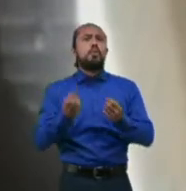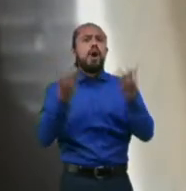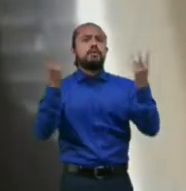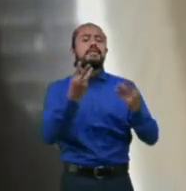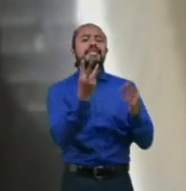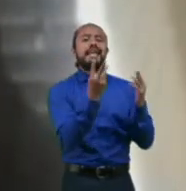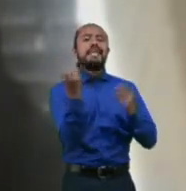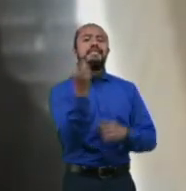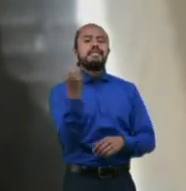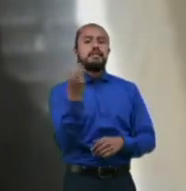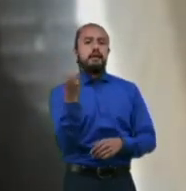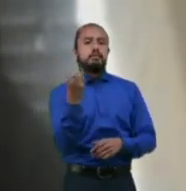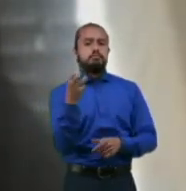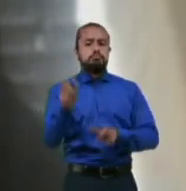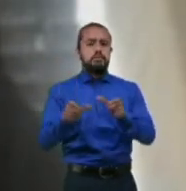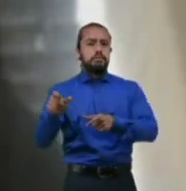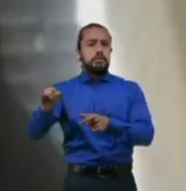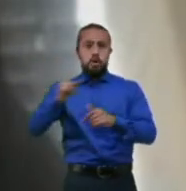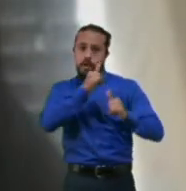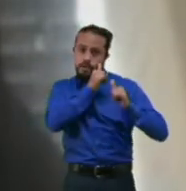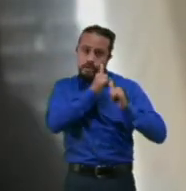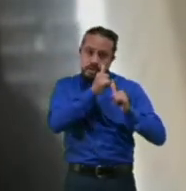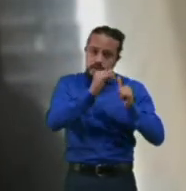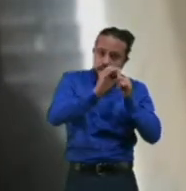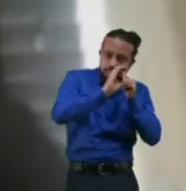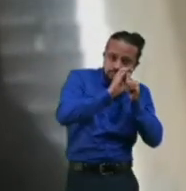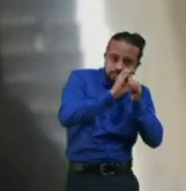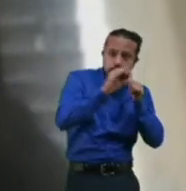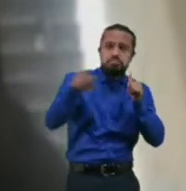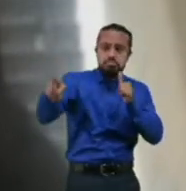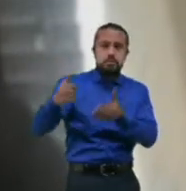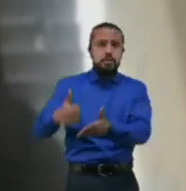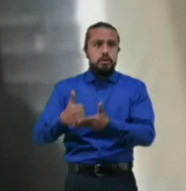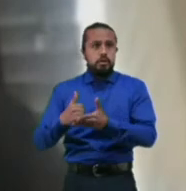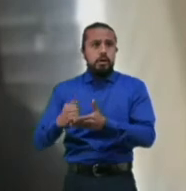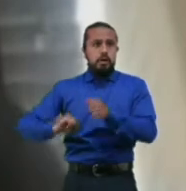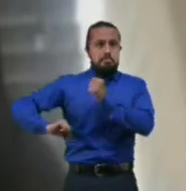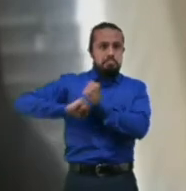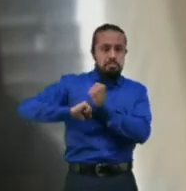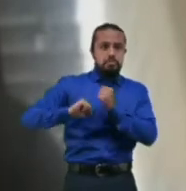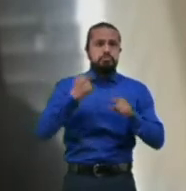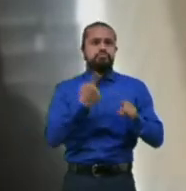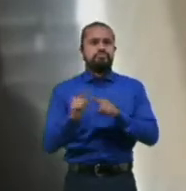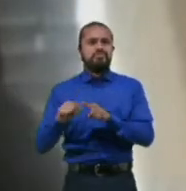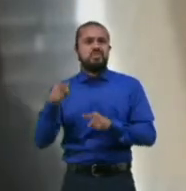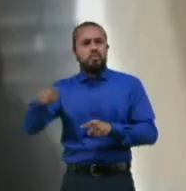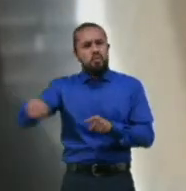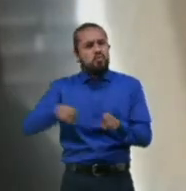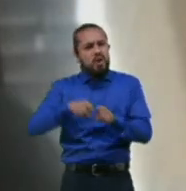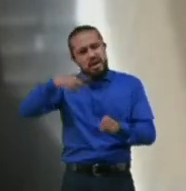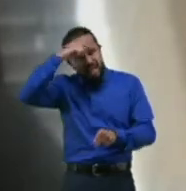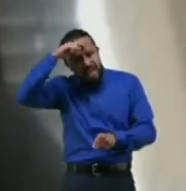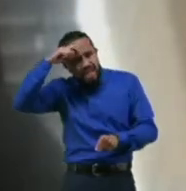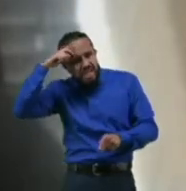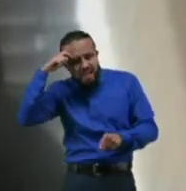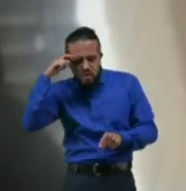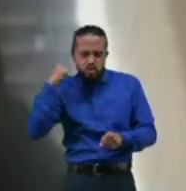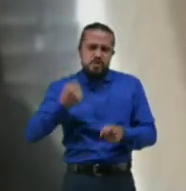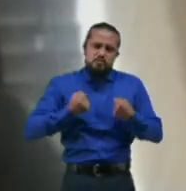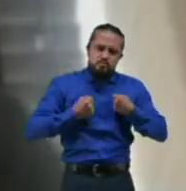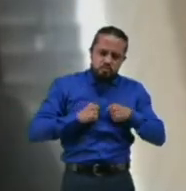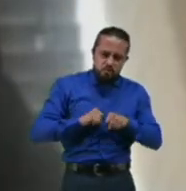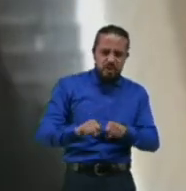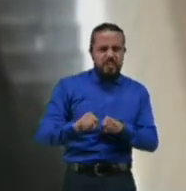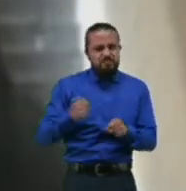ninguna inversión de afuera, puro, pues, digamos que sudor y esfuerzo, imaginamos,